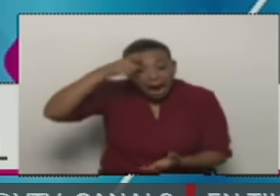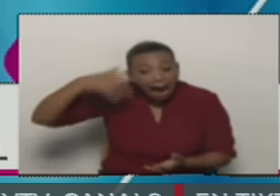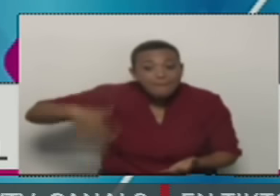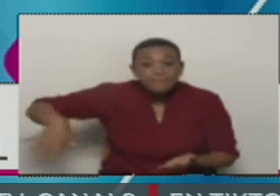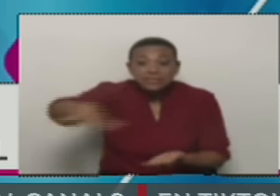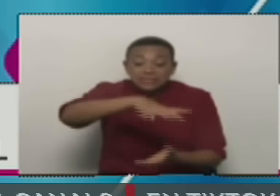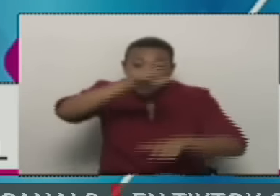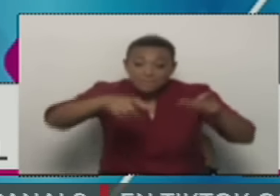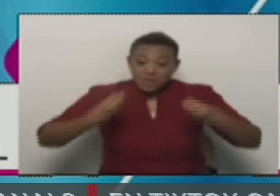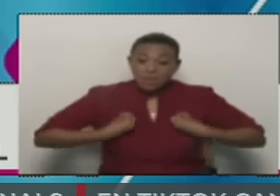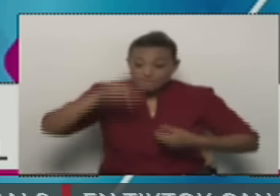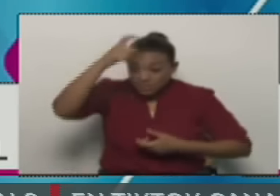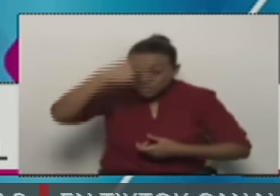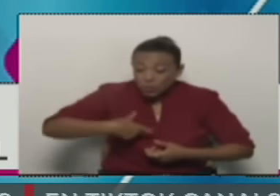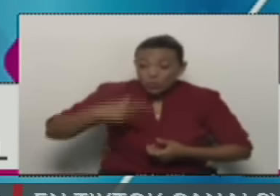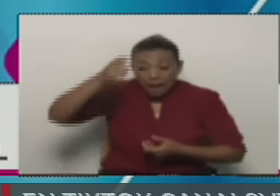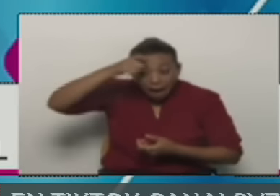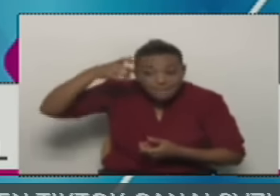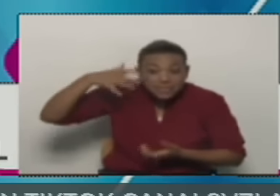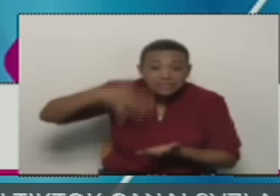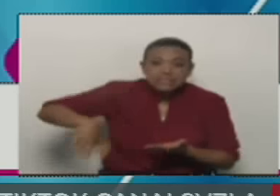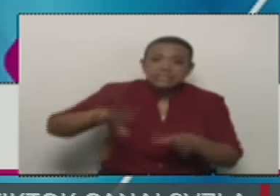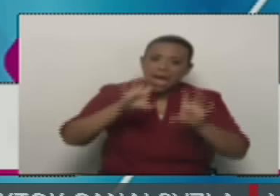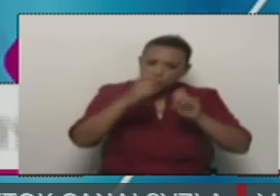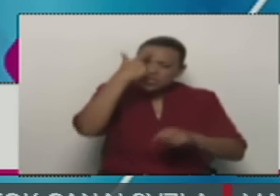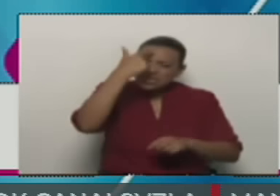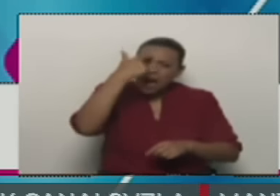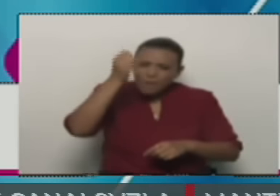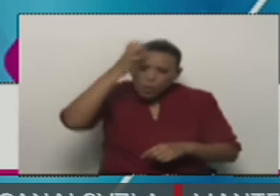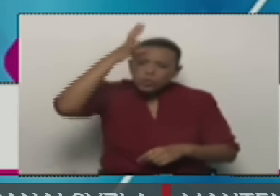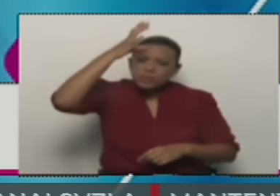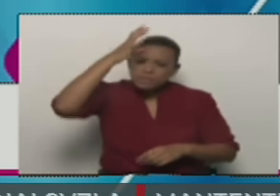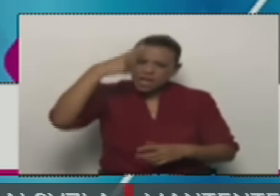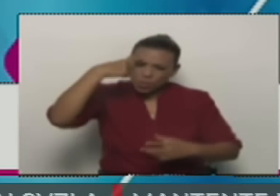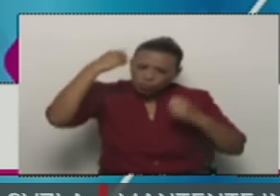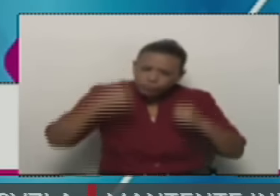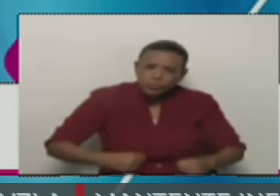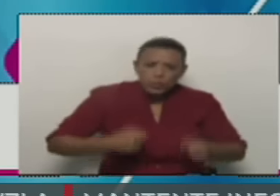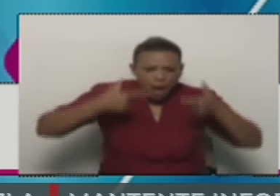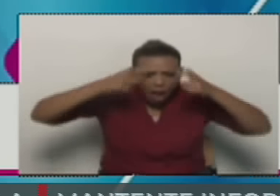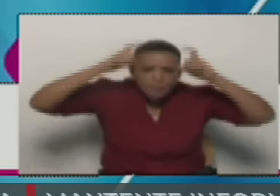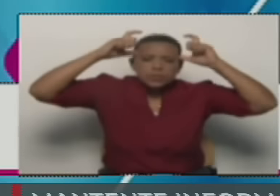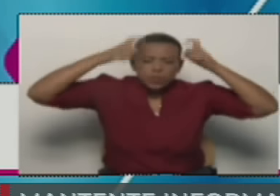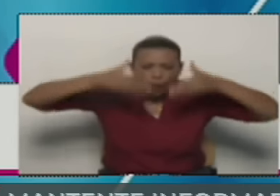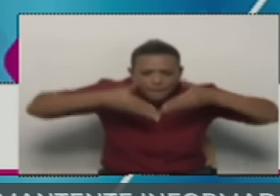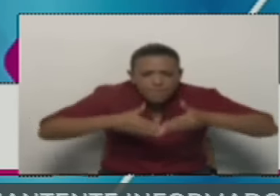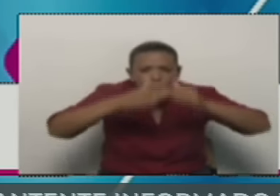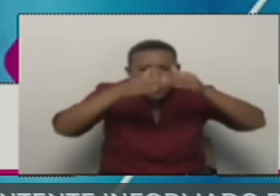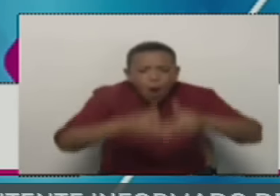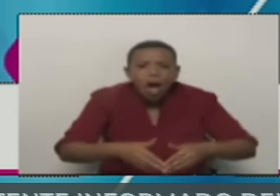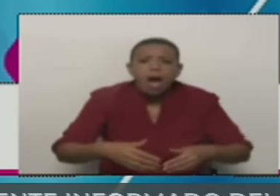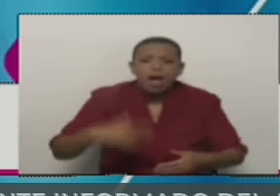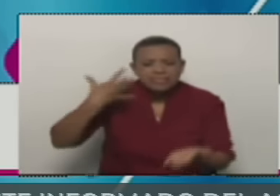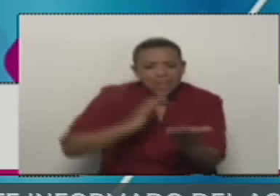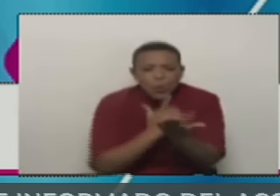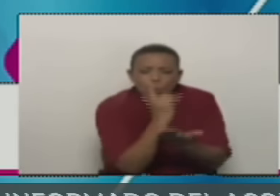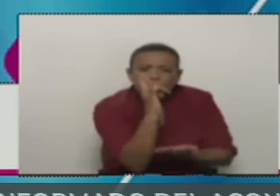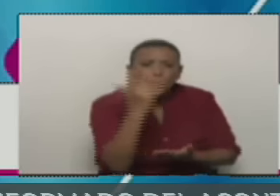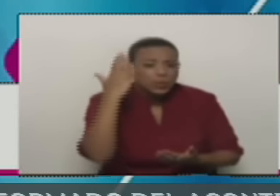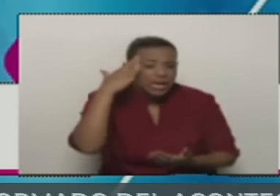región, una zona que tiene una vocación ganadera, o sea, una vocación pecuaria, tiene una vocación vegetal,